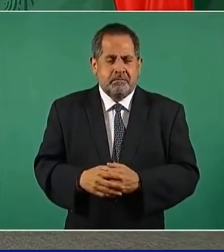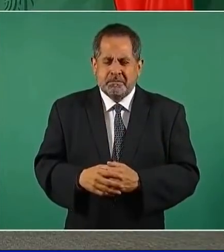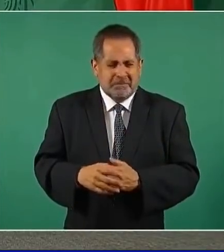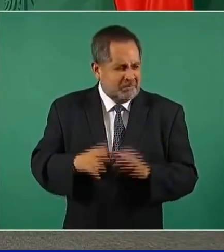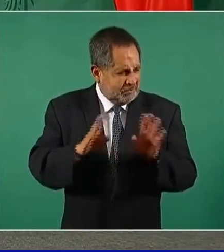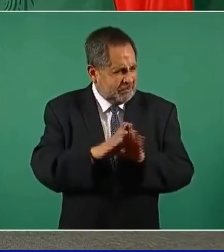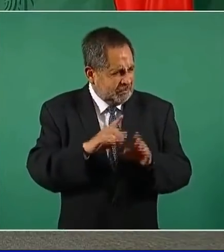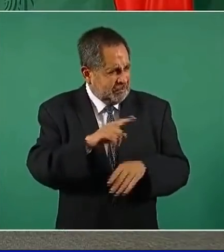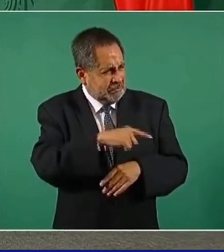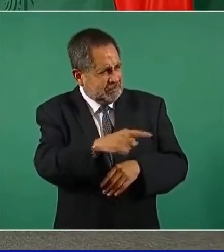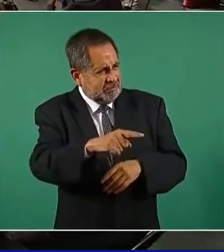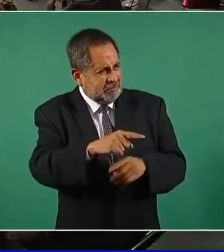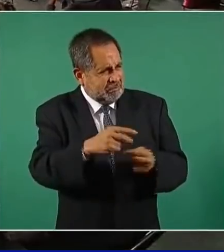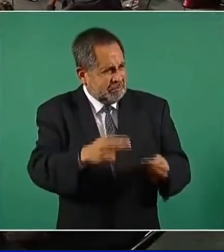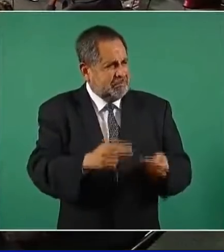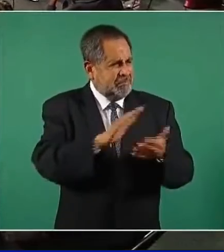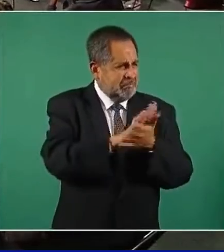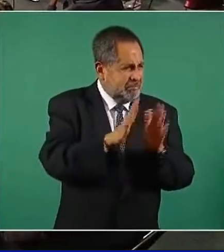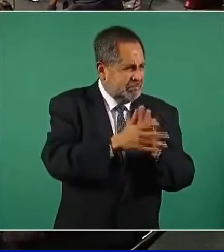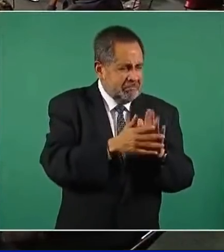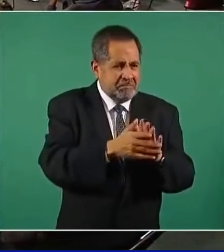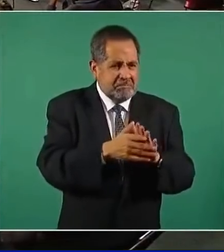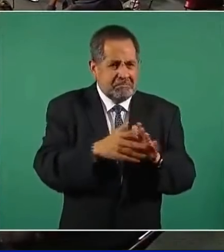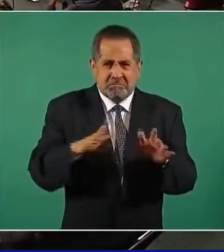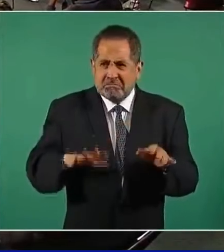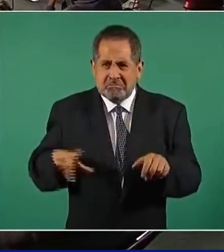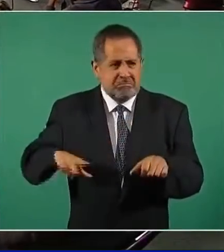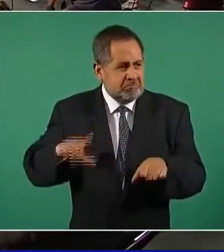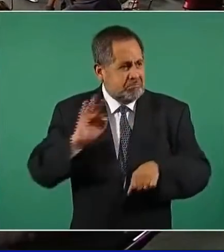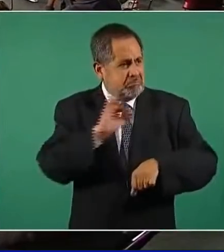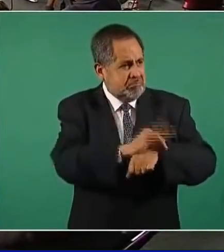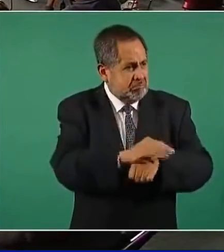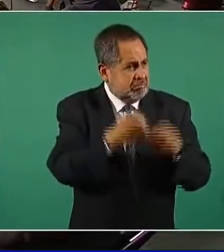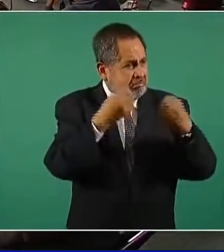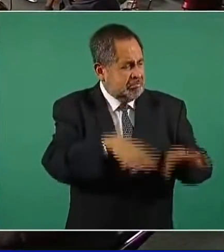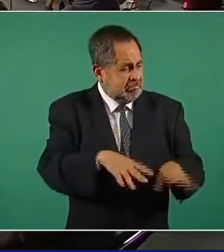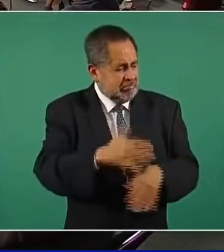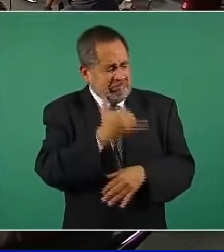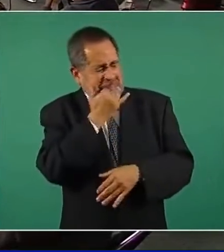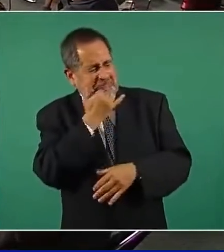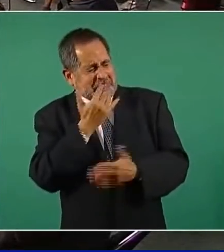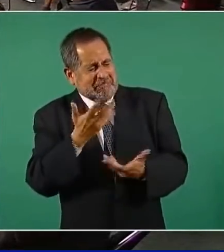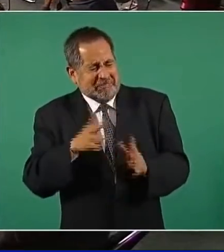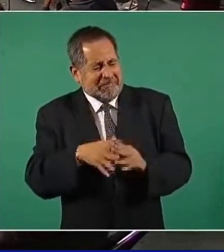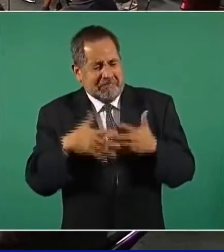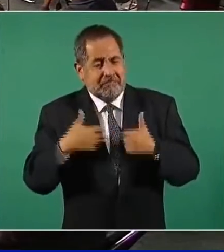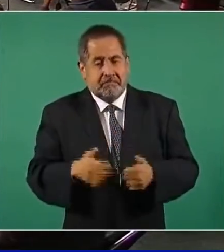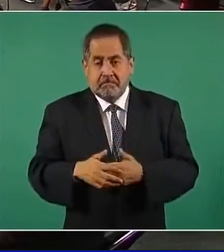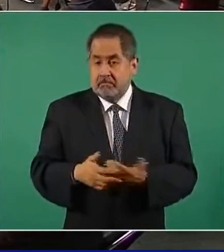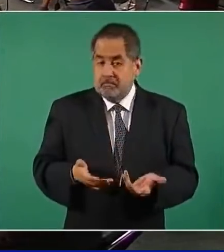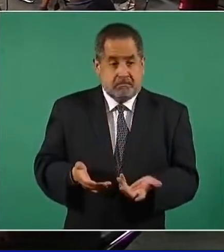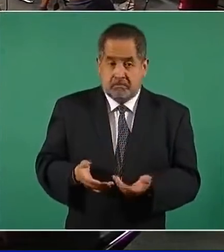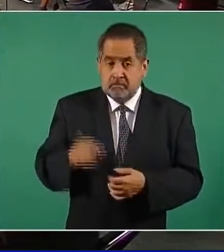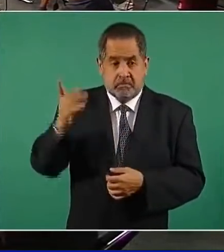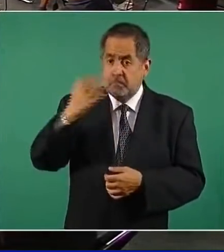negocios al amparo del poder público, ni empresarios,